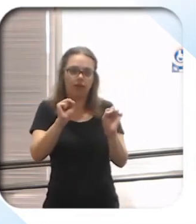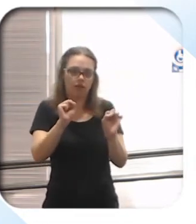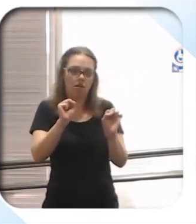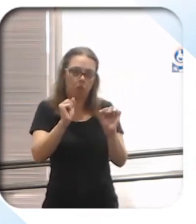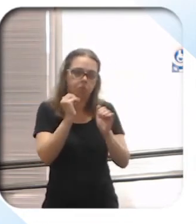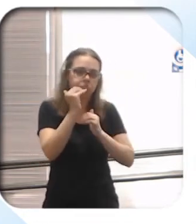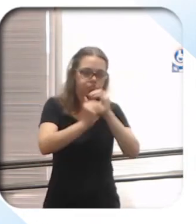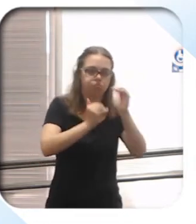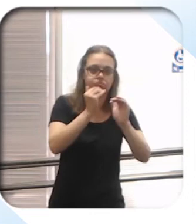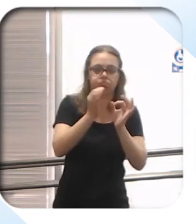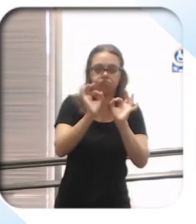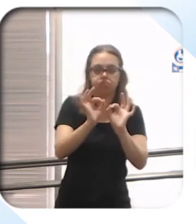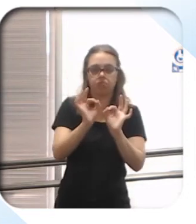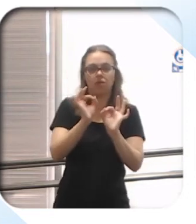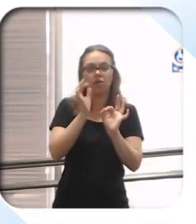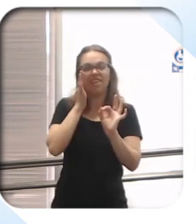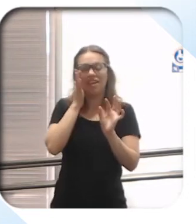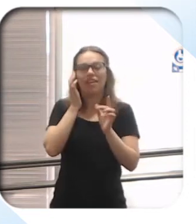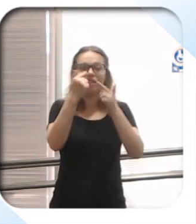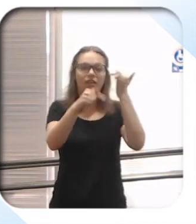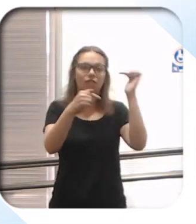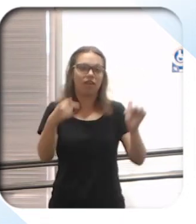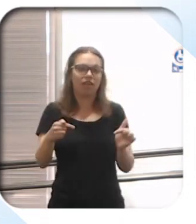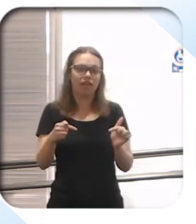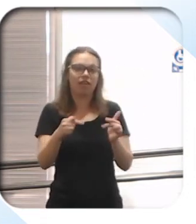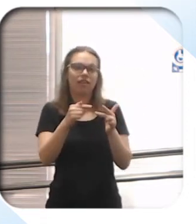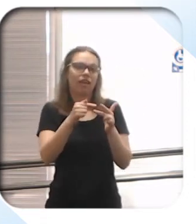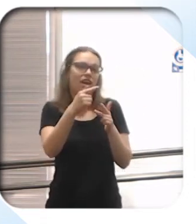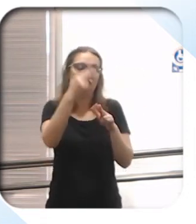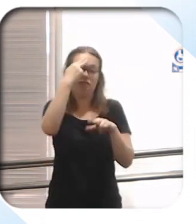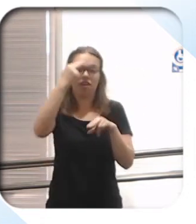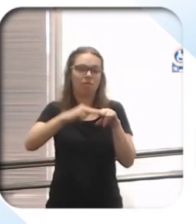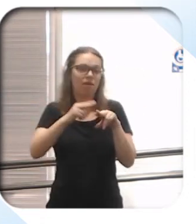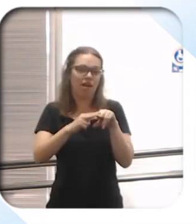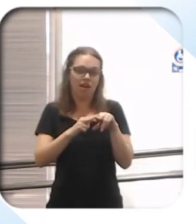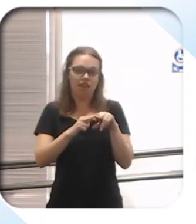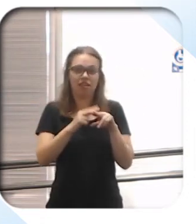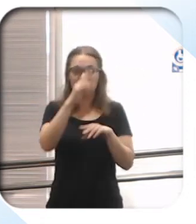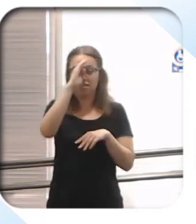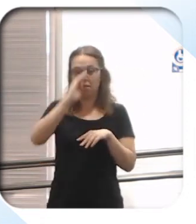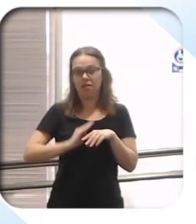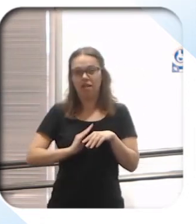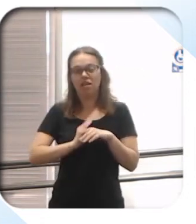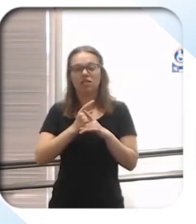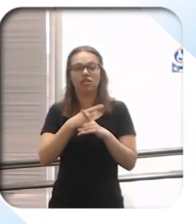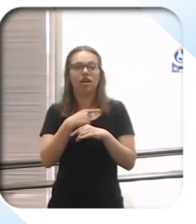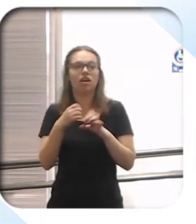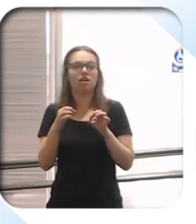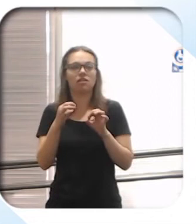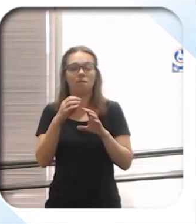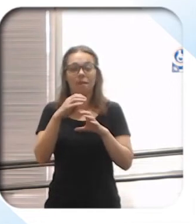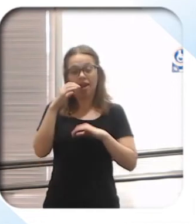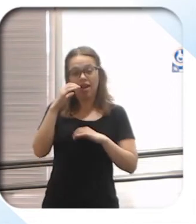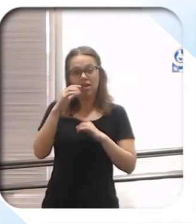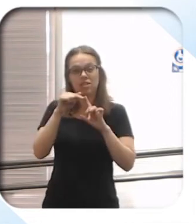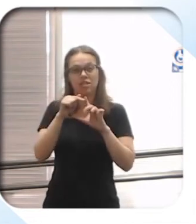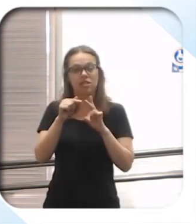¿verdad? Diferentes patologías, mielo meningocele, parálisis cerebral, distrofia muscular,